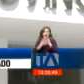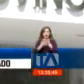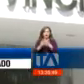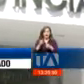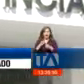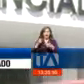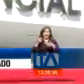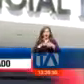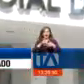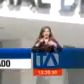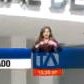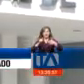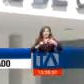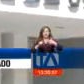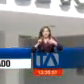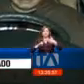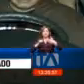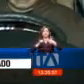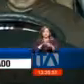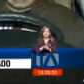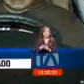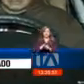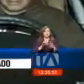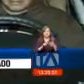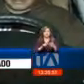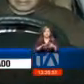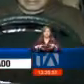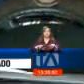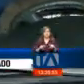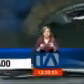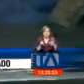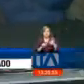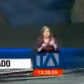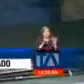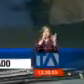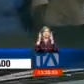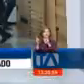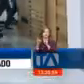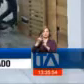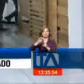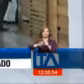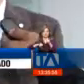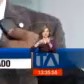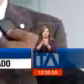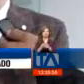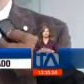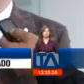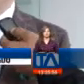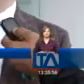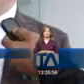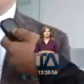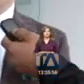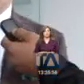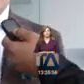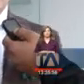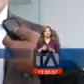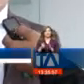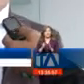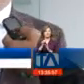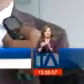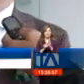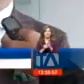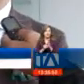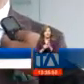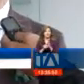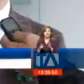3 delitos más: tráfico de influencias, concusión y enriquecimiento privado no justificado. El juez, vulnerando también